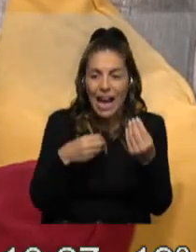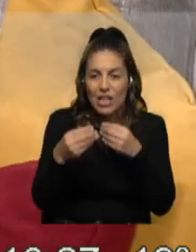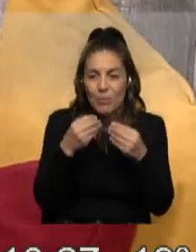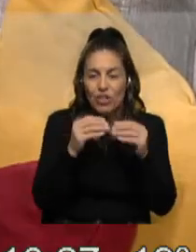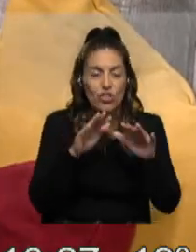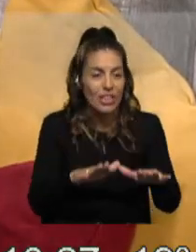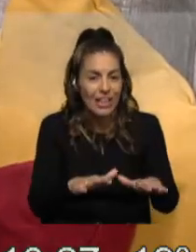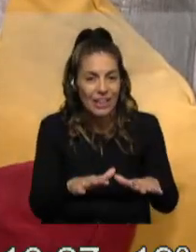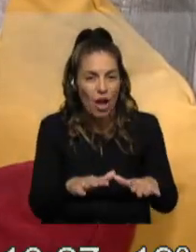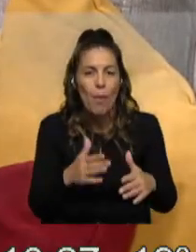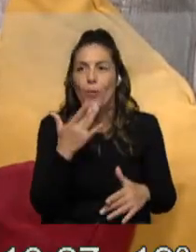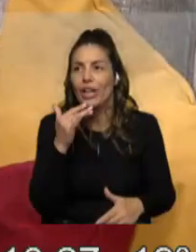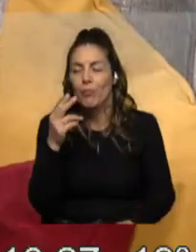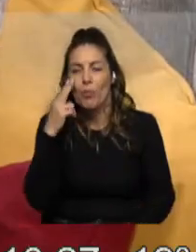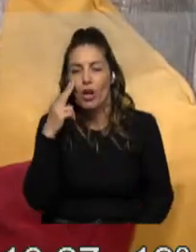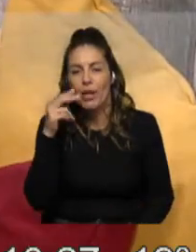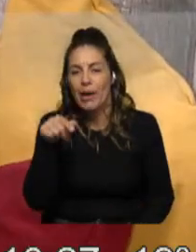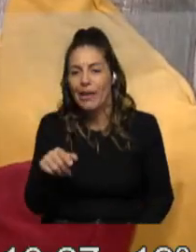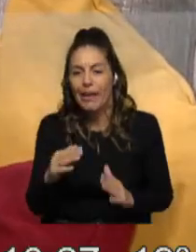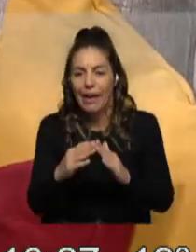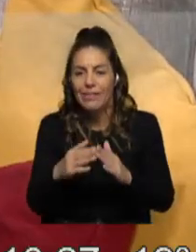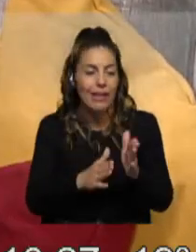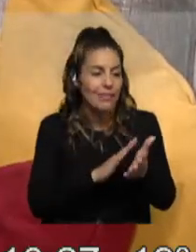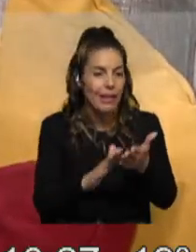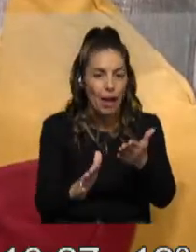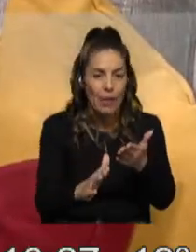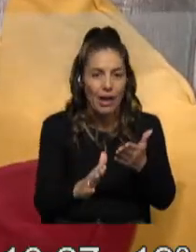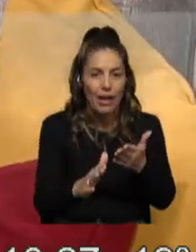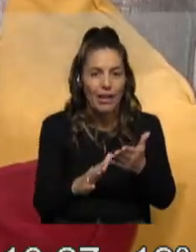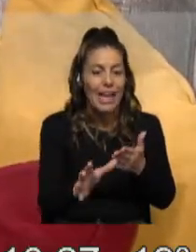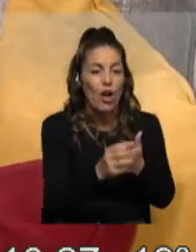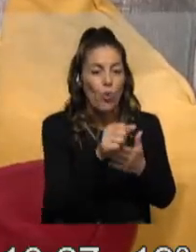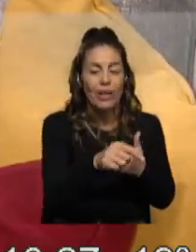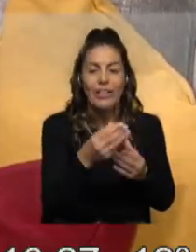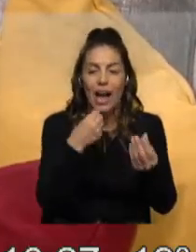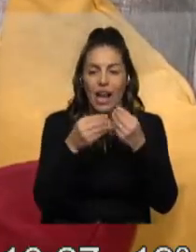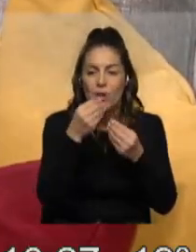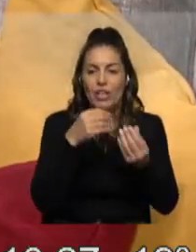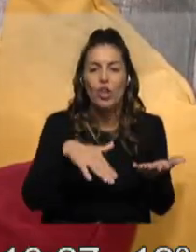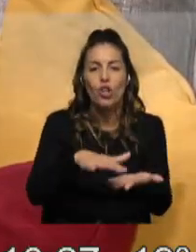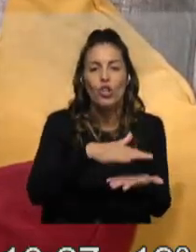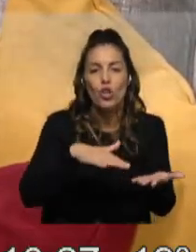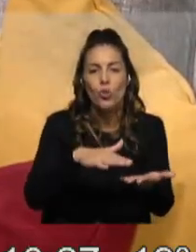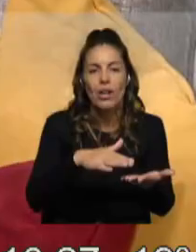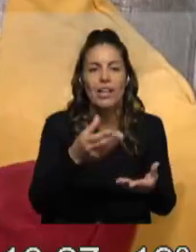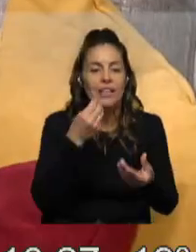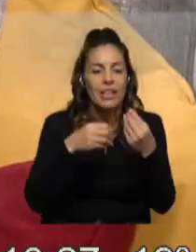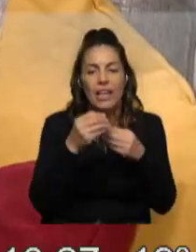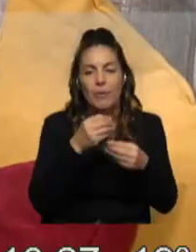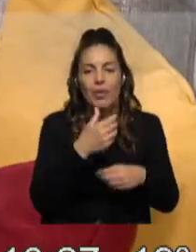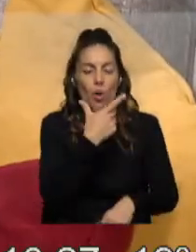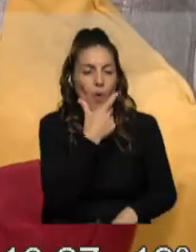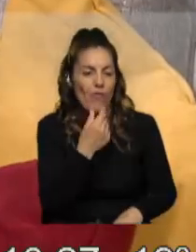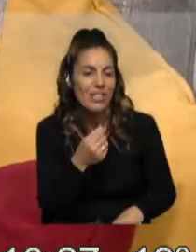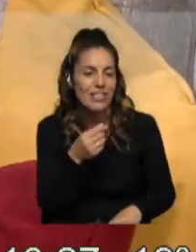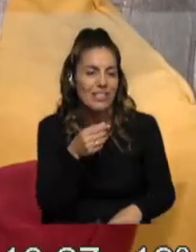sea, si hay un problema en casa o X razón y se escapa y encuentra alimento en otro lado y el alimento es más fácil de